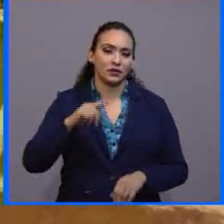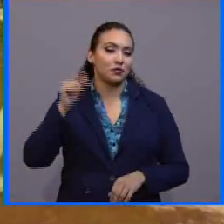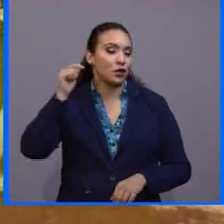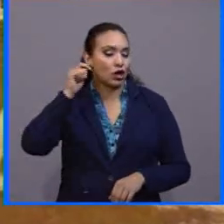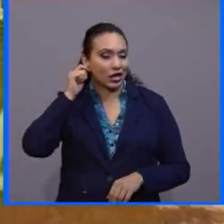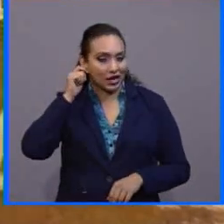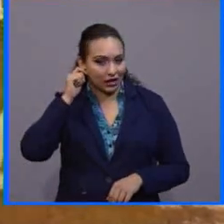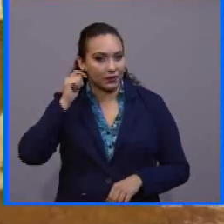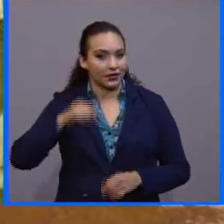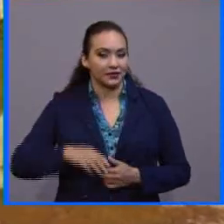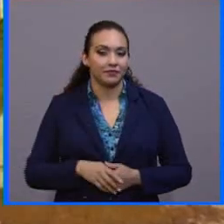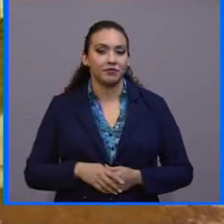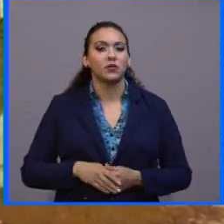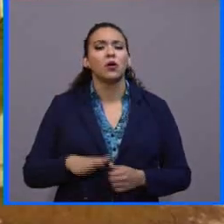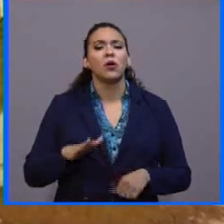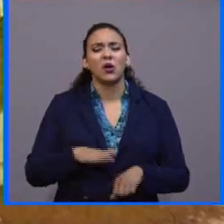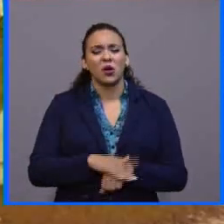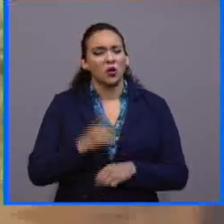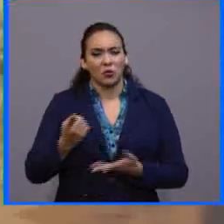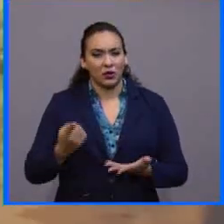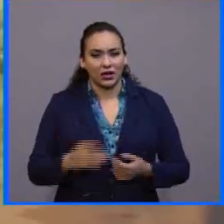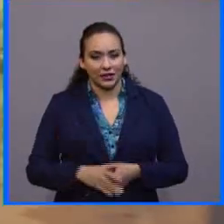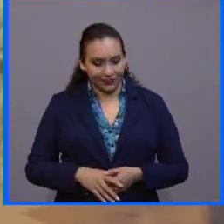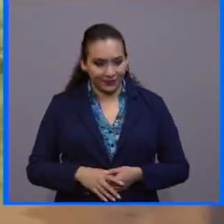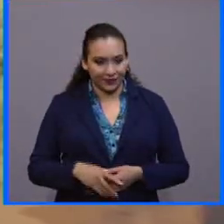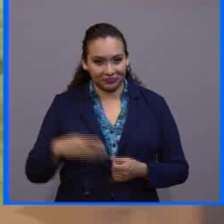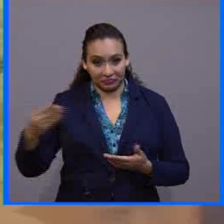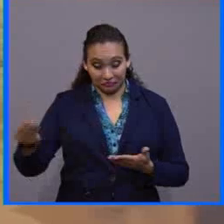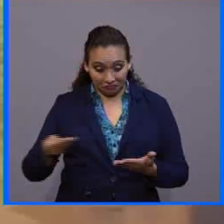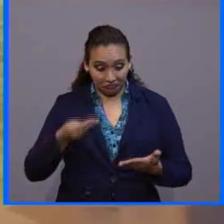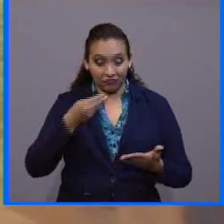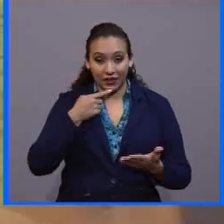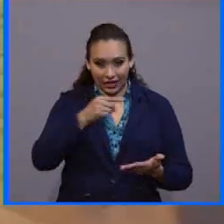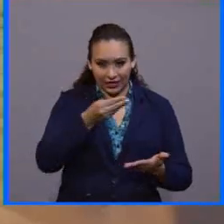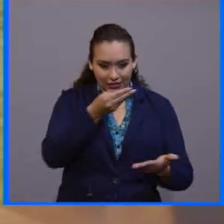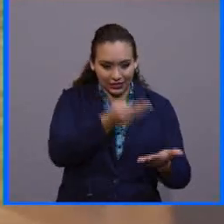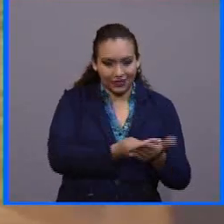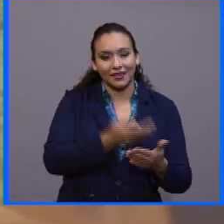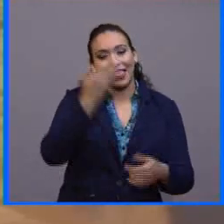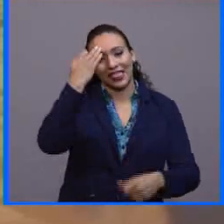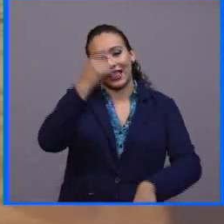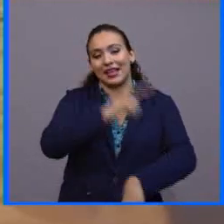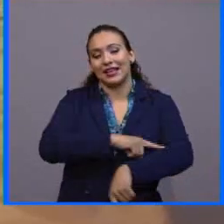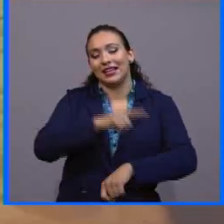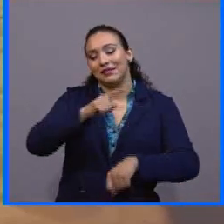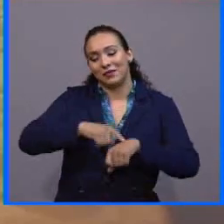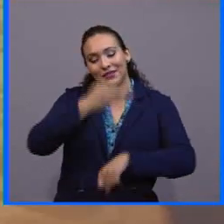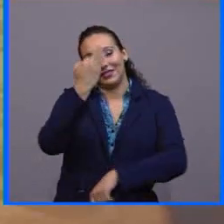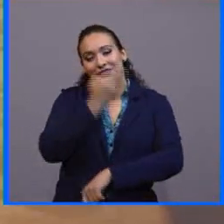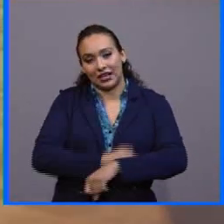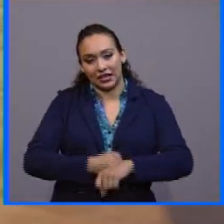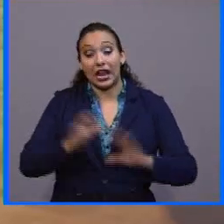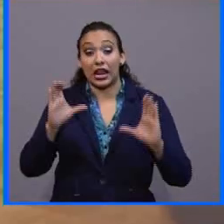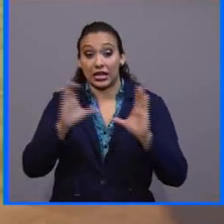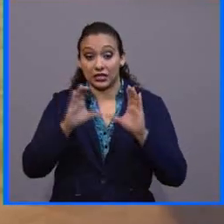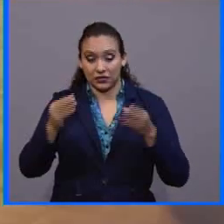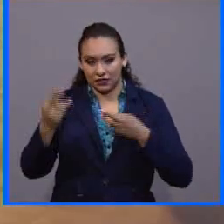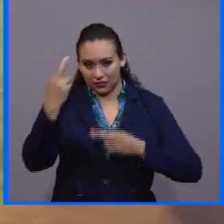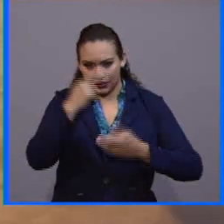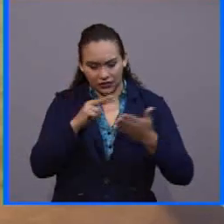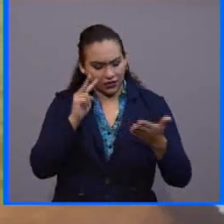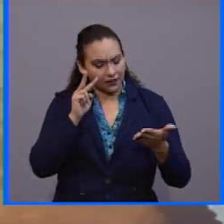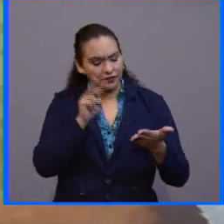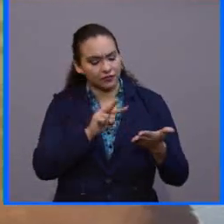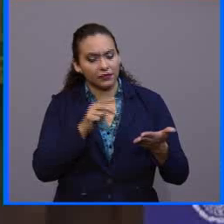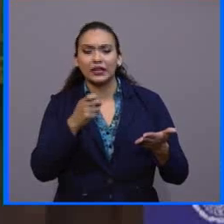La decisión la adoptó debido a que el recurso fue presentado de manera extemporánea, ya que de las constancias se advirtió que la resolución